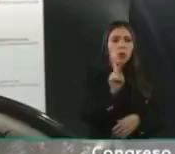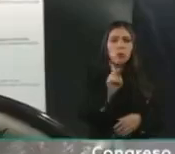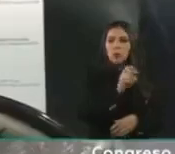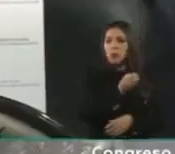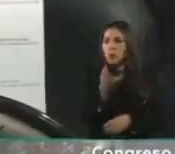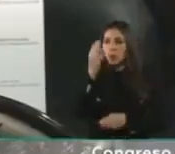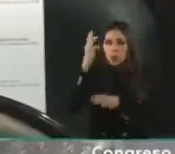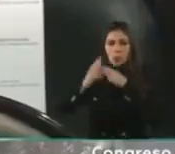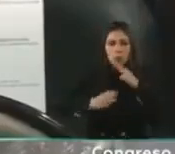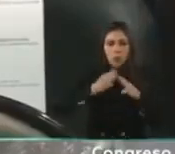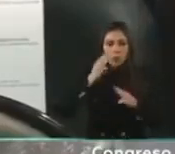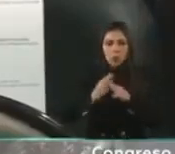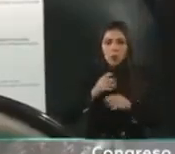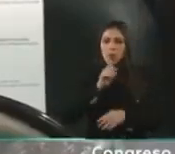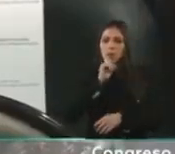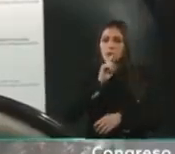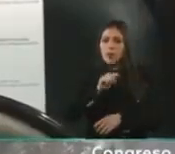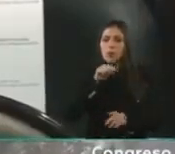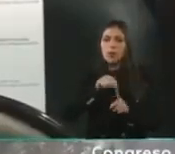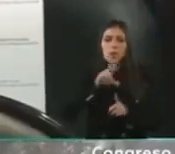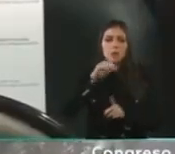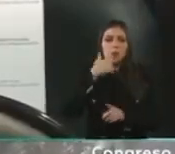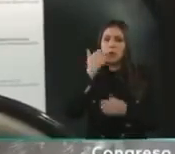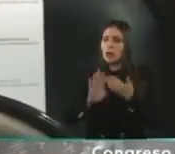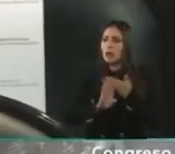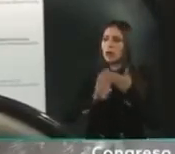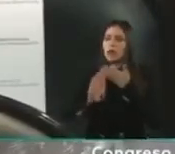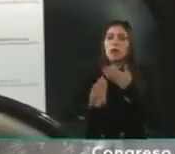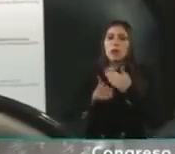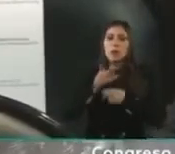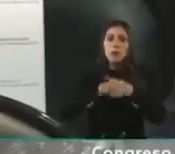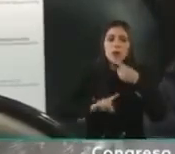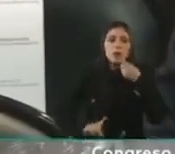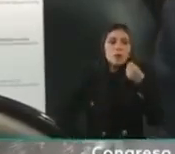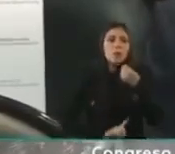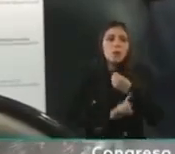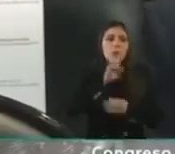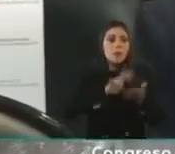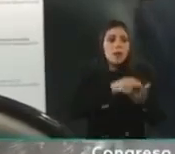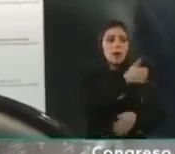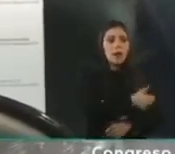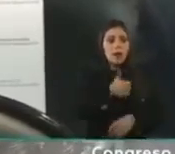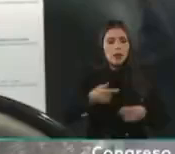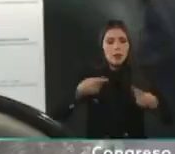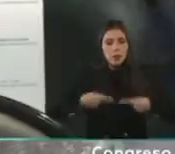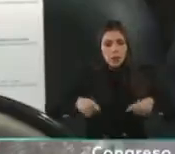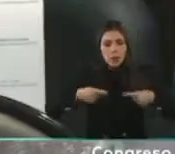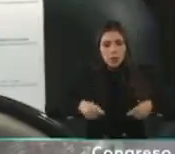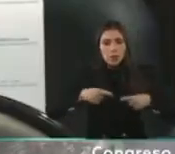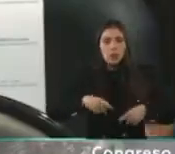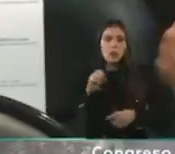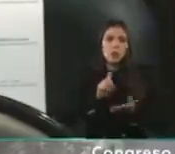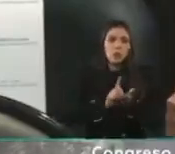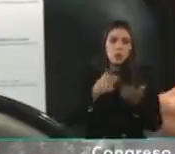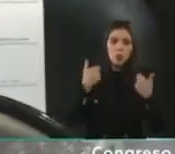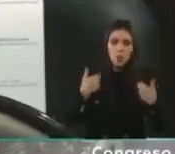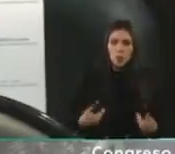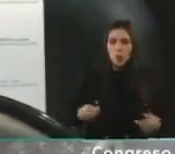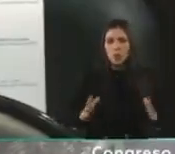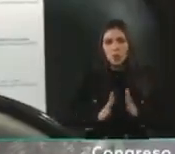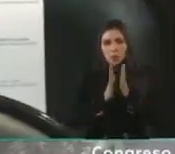ponga en peligro la dignidad humana, la democracia y los derechos humanos. Fortalecer la